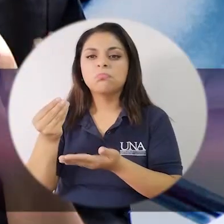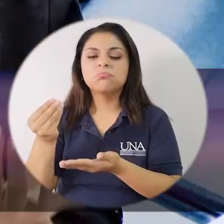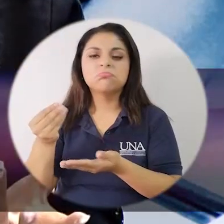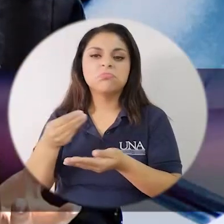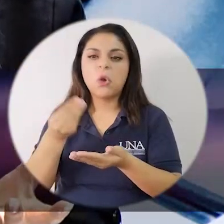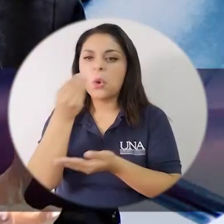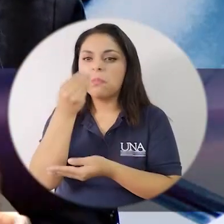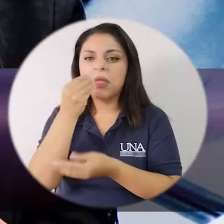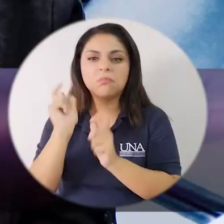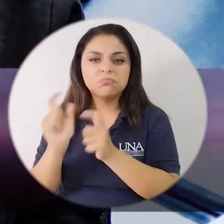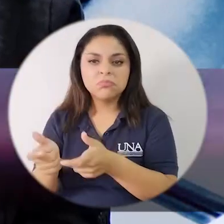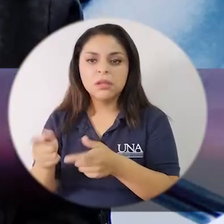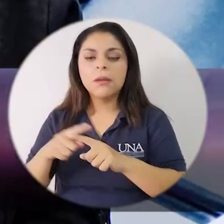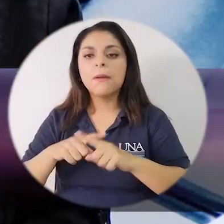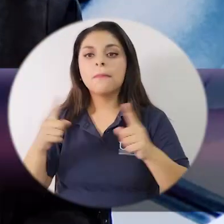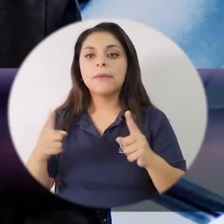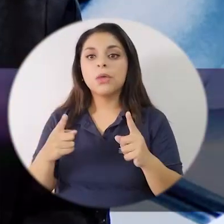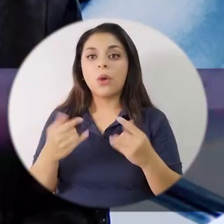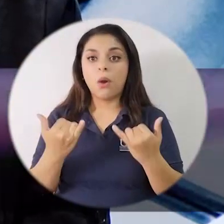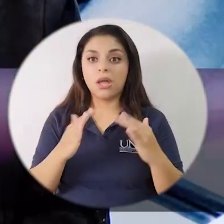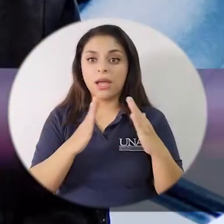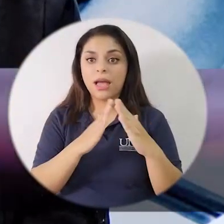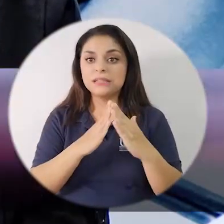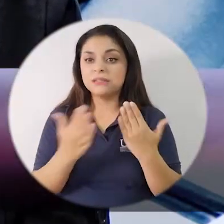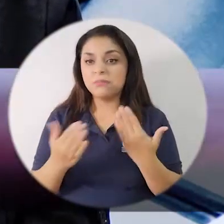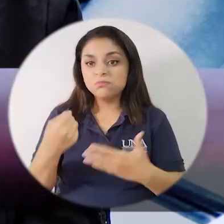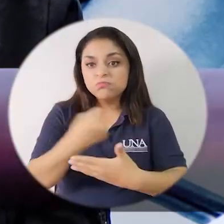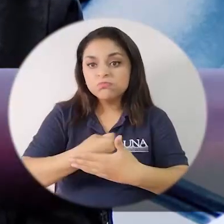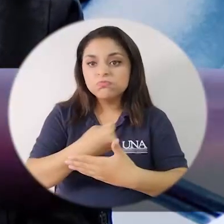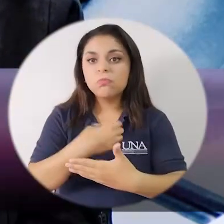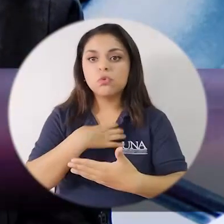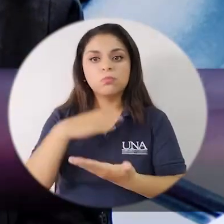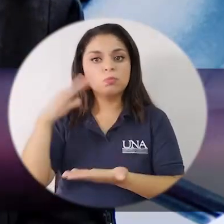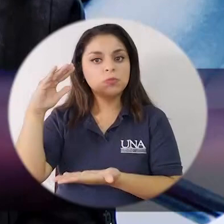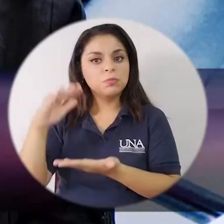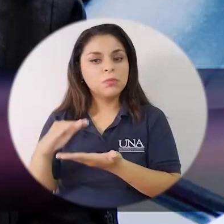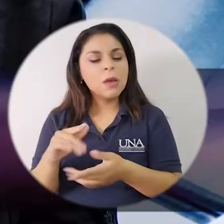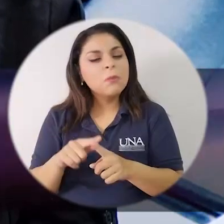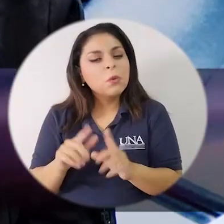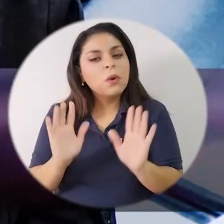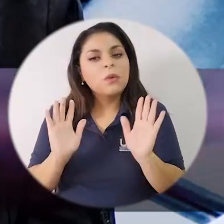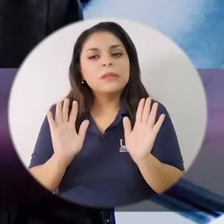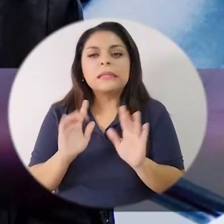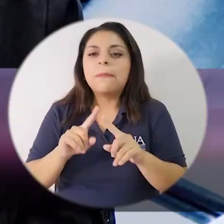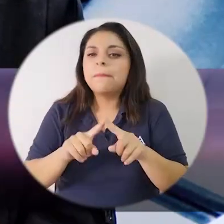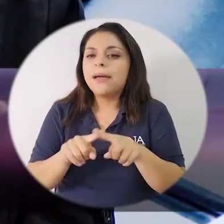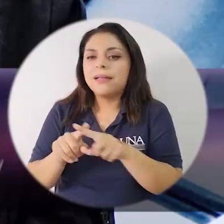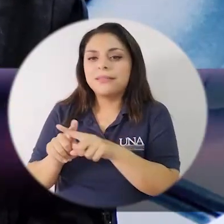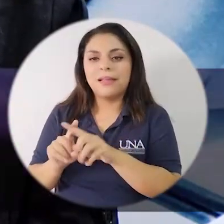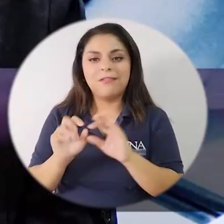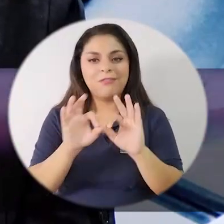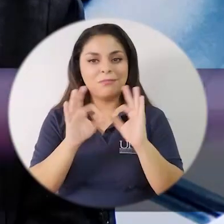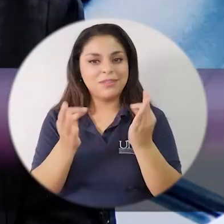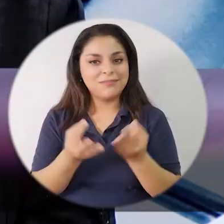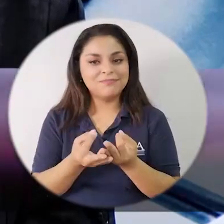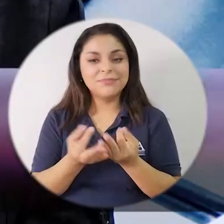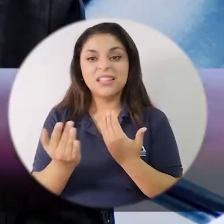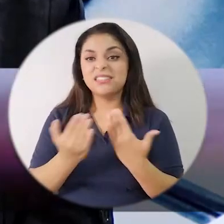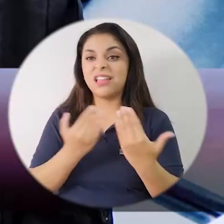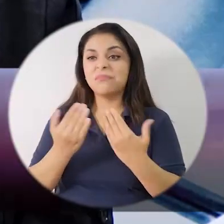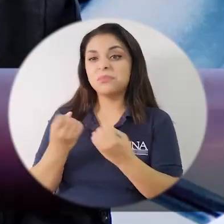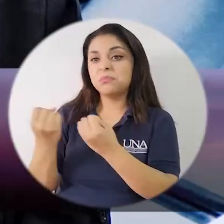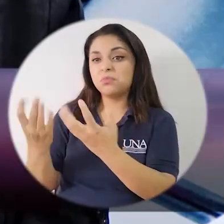más comida chatarra. Ahora en casa tal vez eso se ha disminuido, pero esto es muy relativo porque depende del estilo de vida